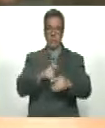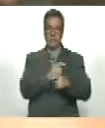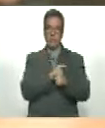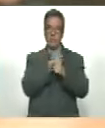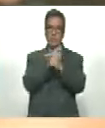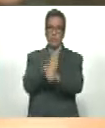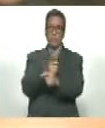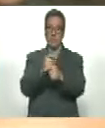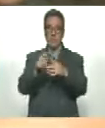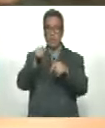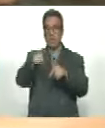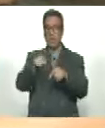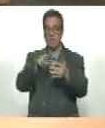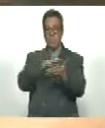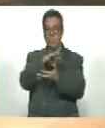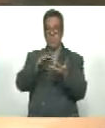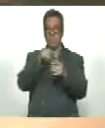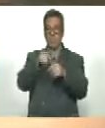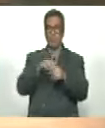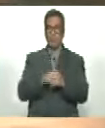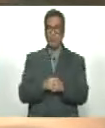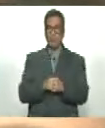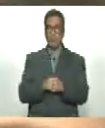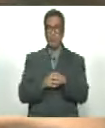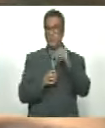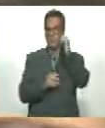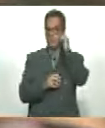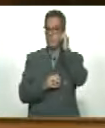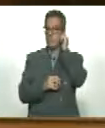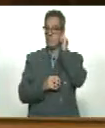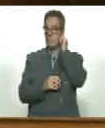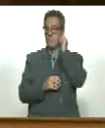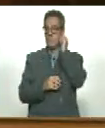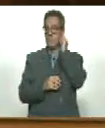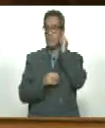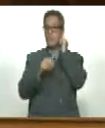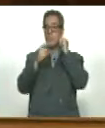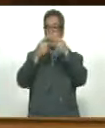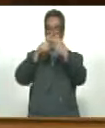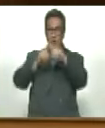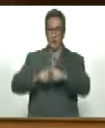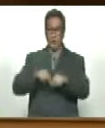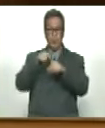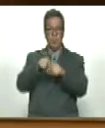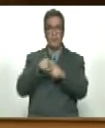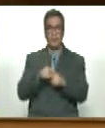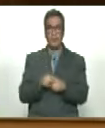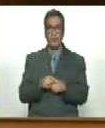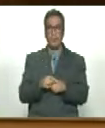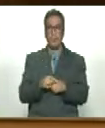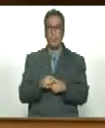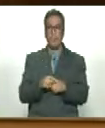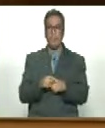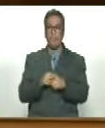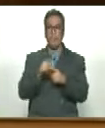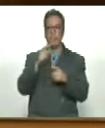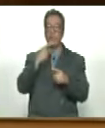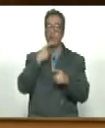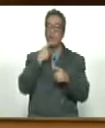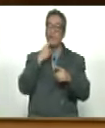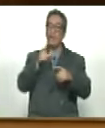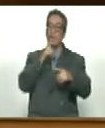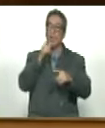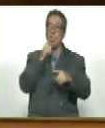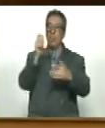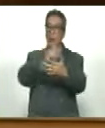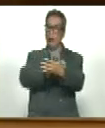allá dirigieron el daño. Que por los números, el lenguaje de la maldad